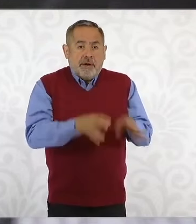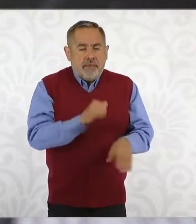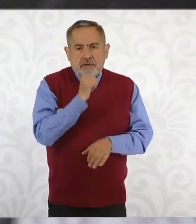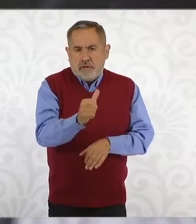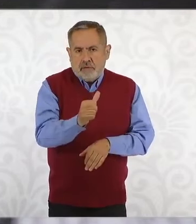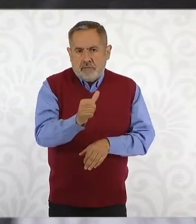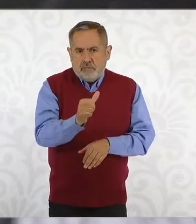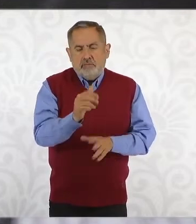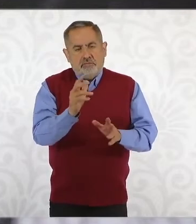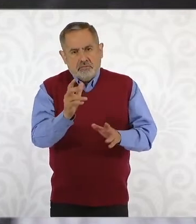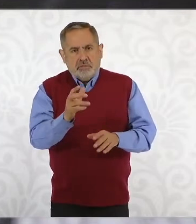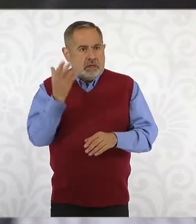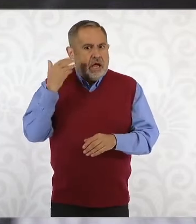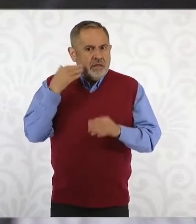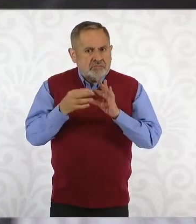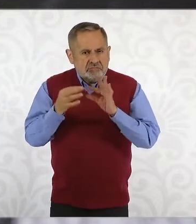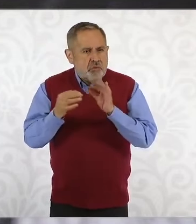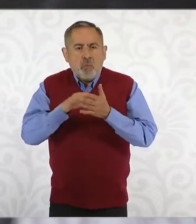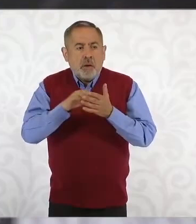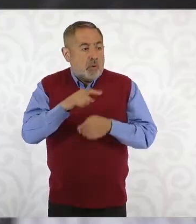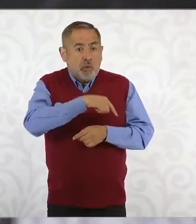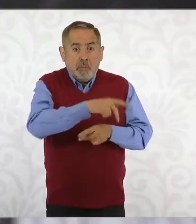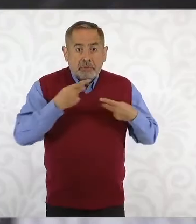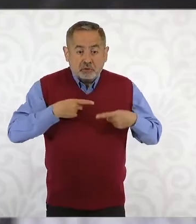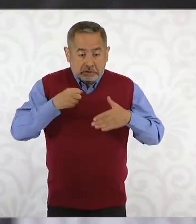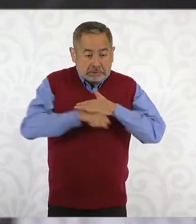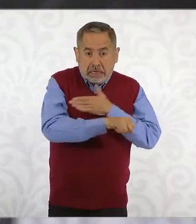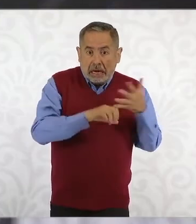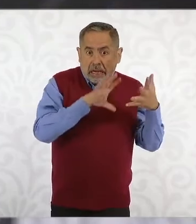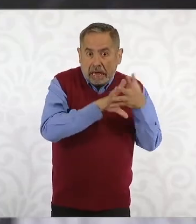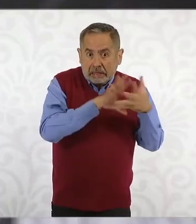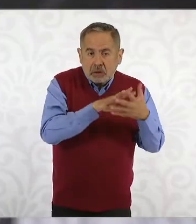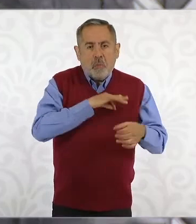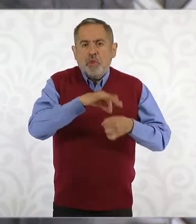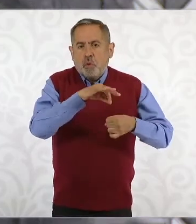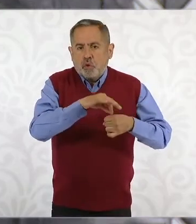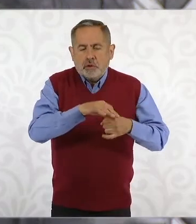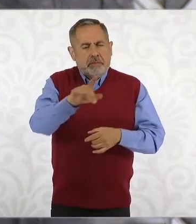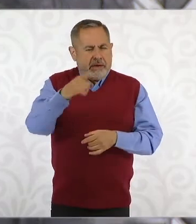de aprehensión, a pesar del texto que tiene otro precepto de la